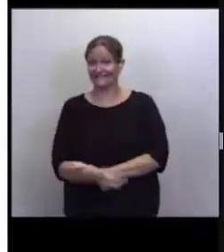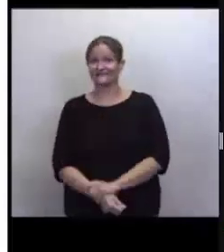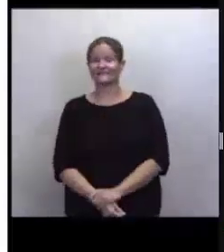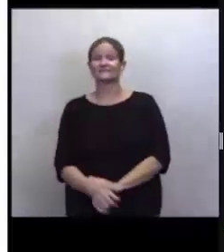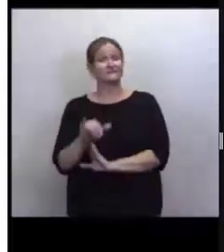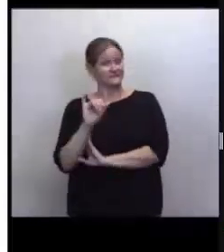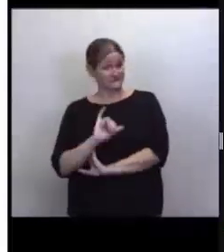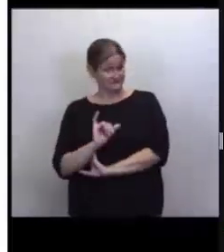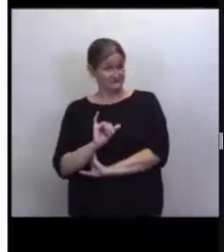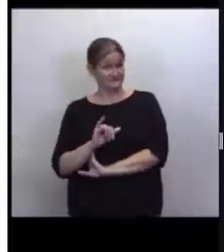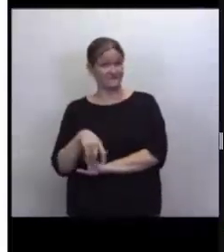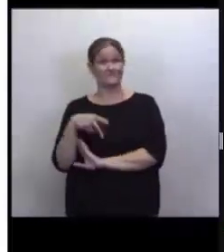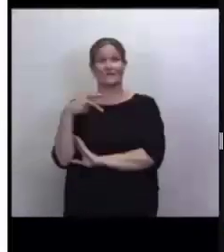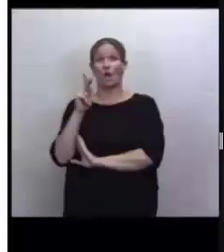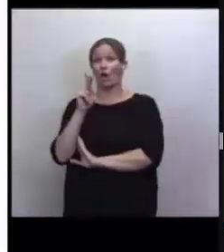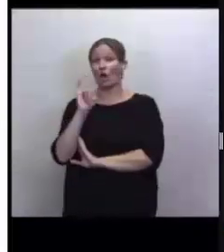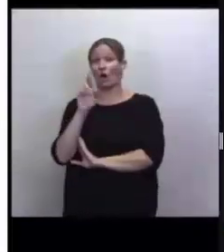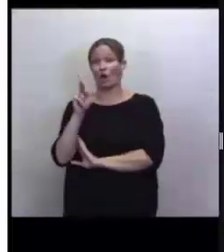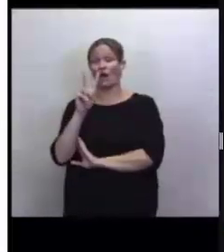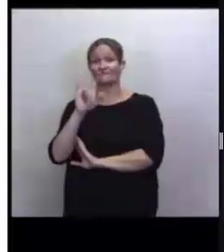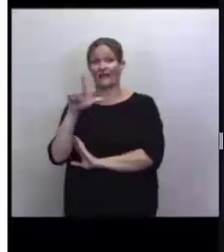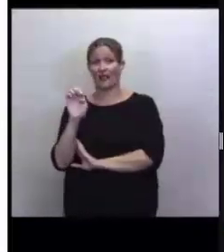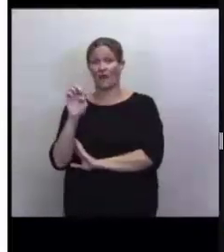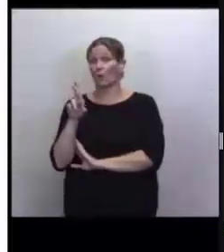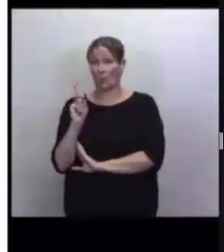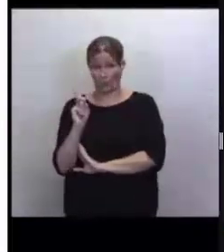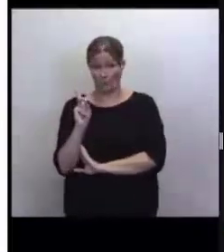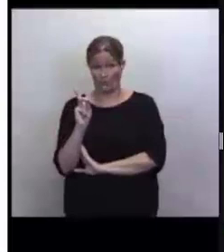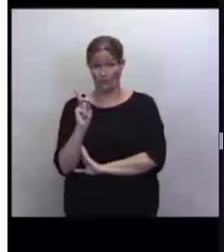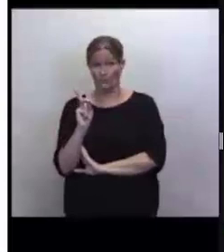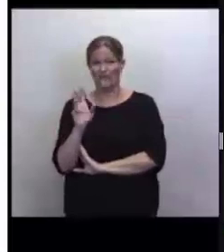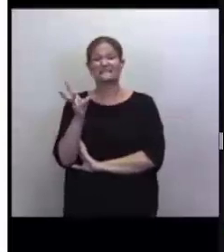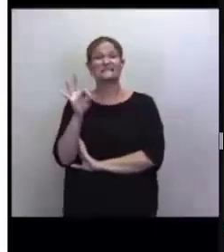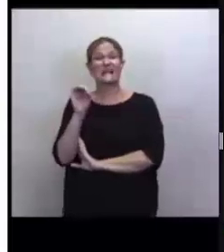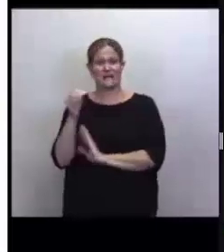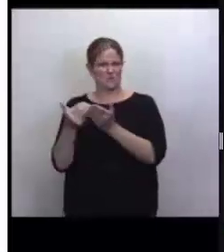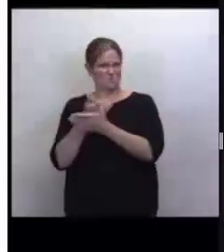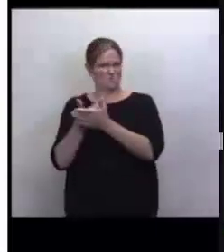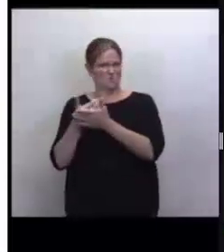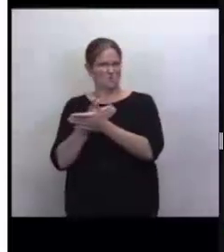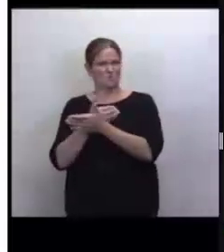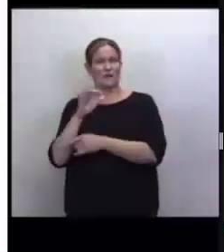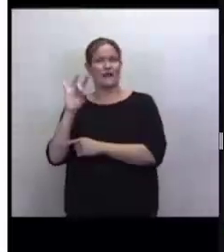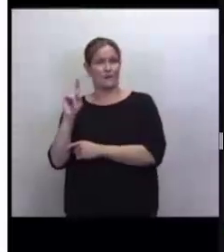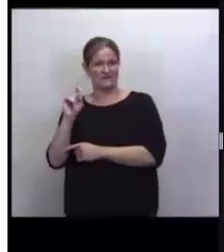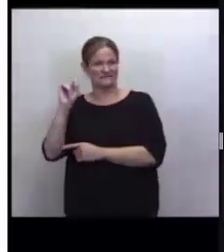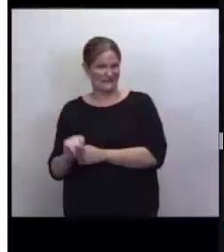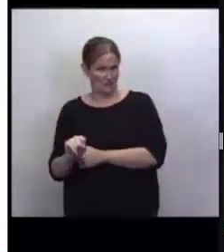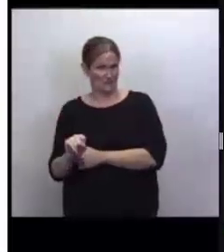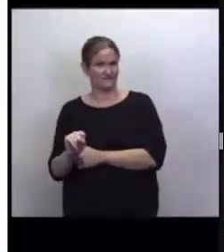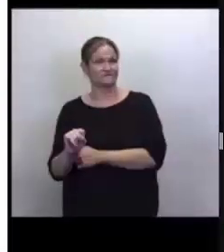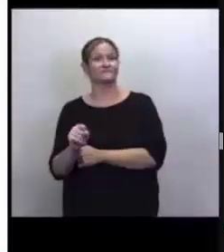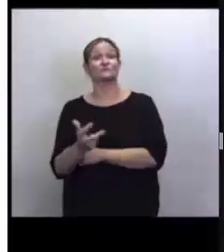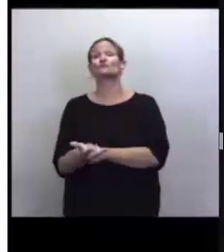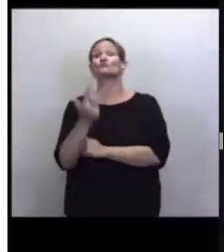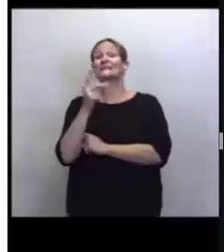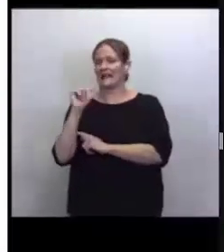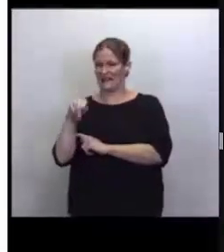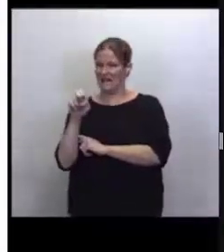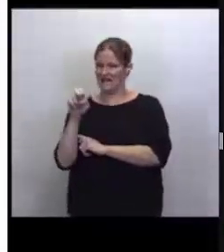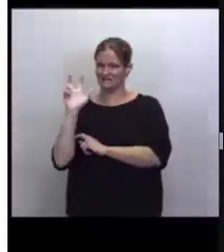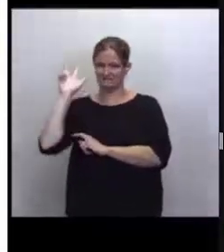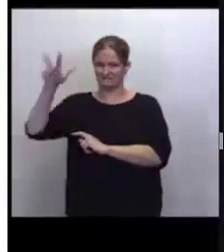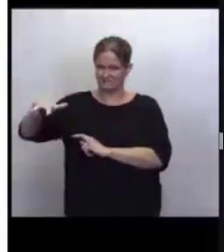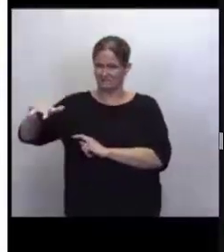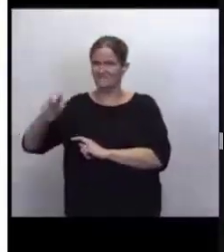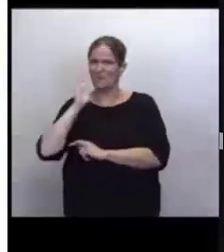la I-690 y la I-90. La nueva I-81 en dirección del norte se ampliaría de